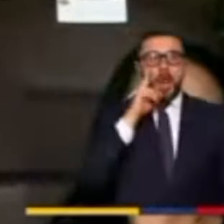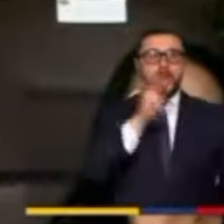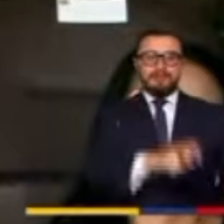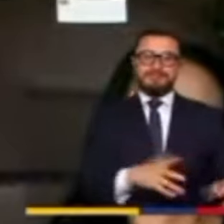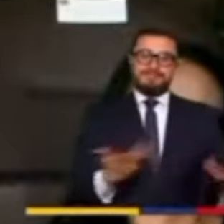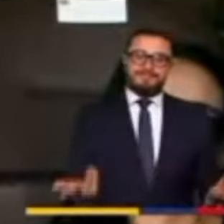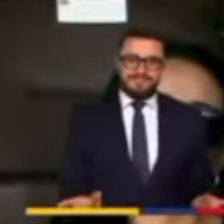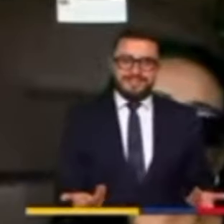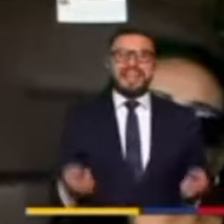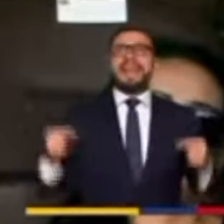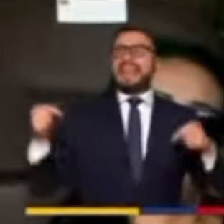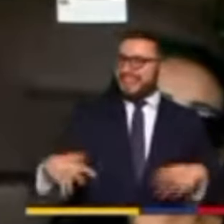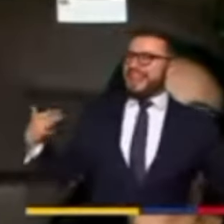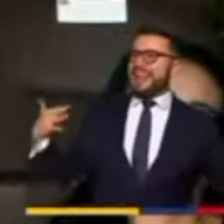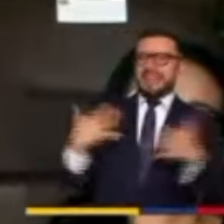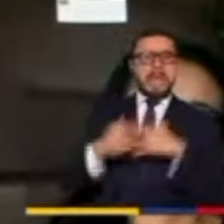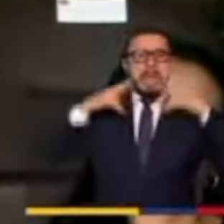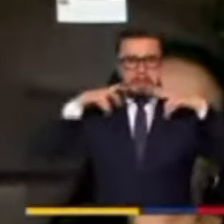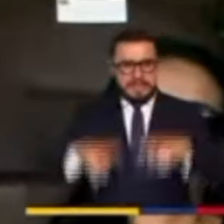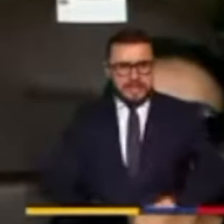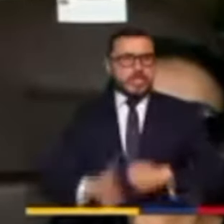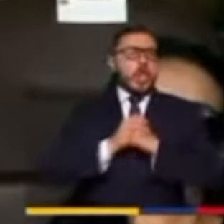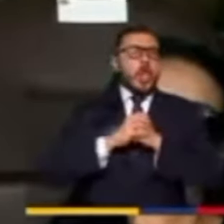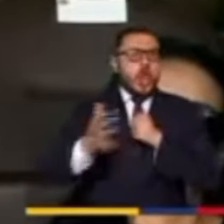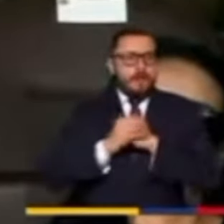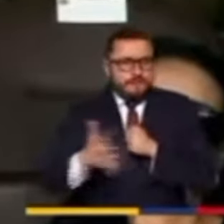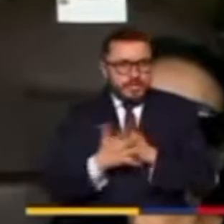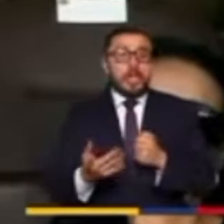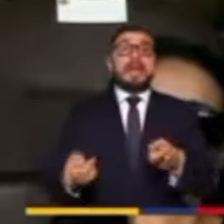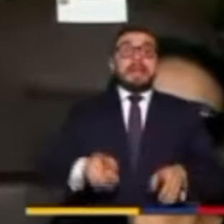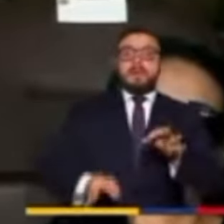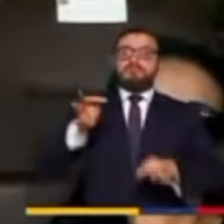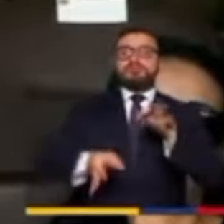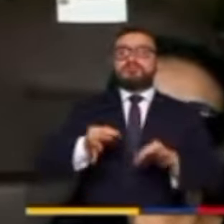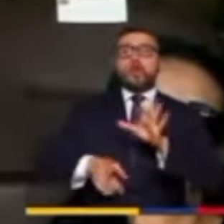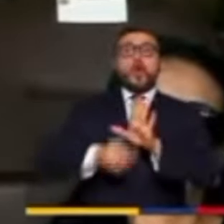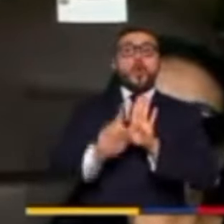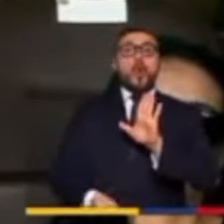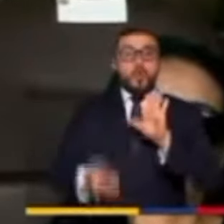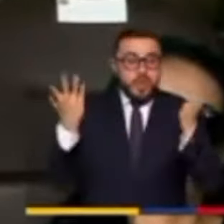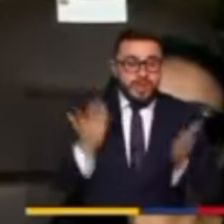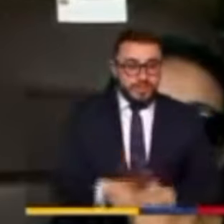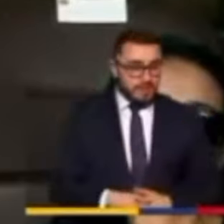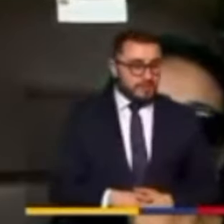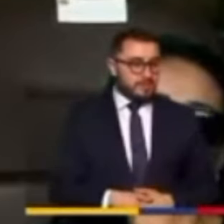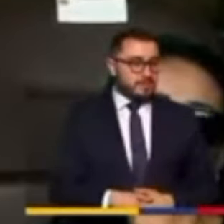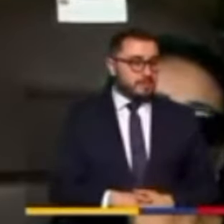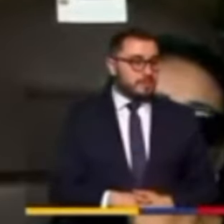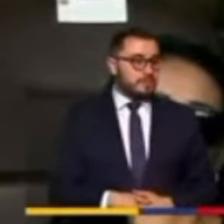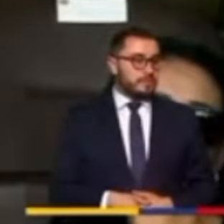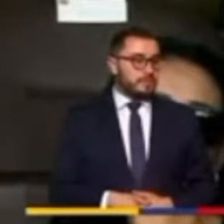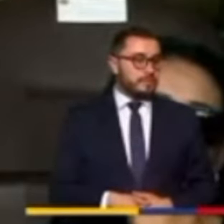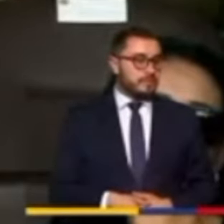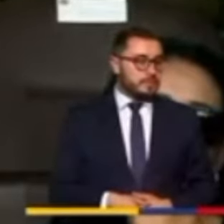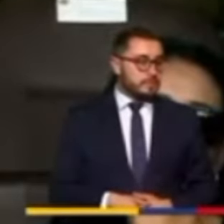Esto ha tenido investigaciones, esto ha tenido confesiones, condenas ya a esta altura del tiempo.